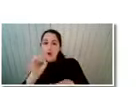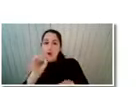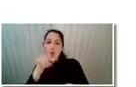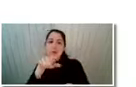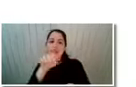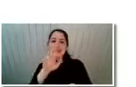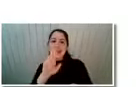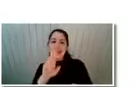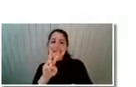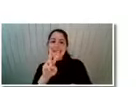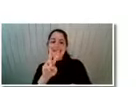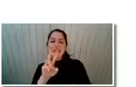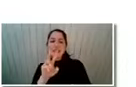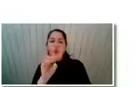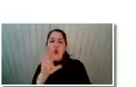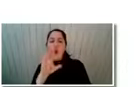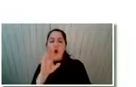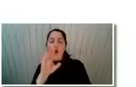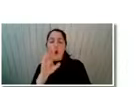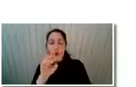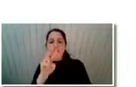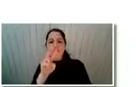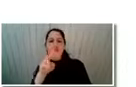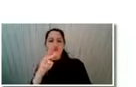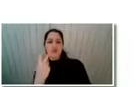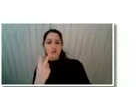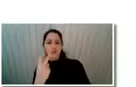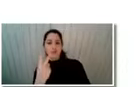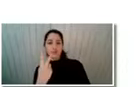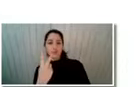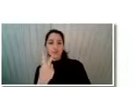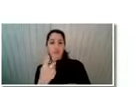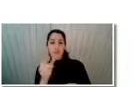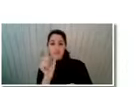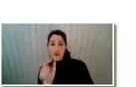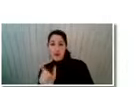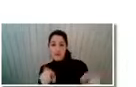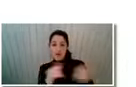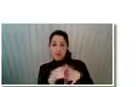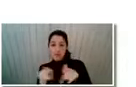la respuesta a esto es que no son sinónimos, no es lo mismo.